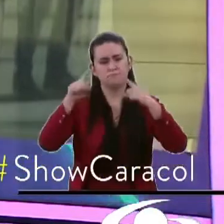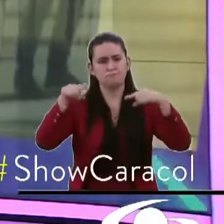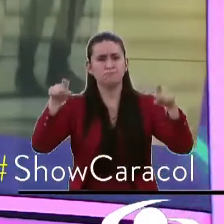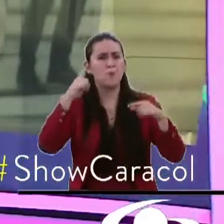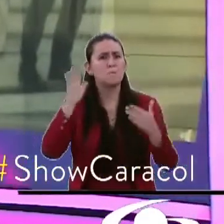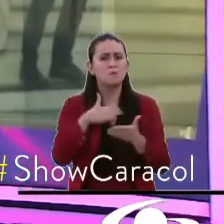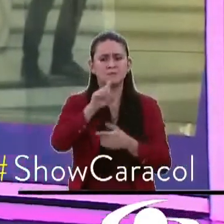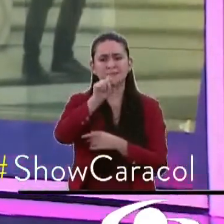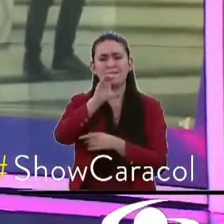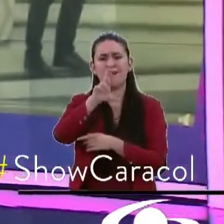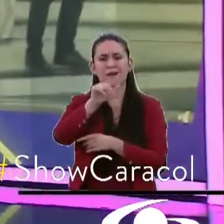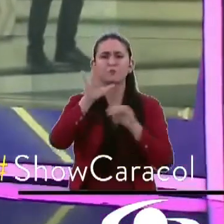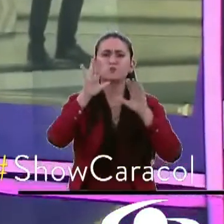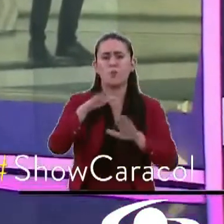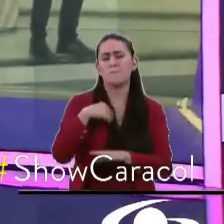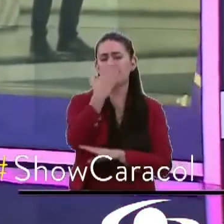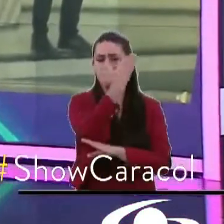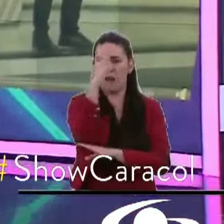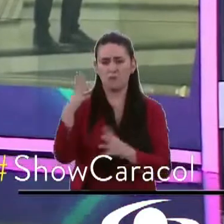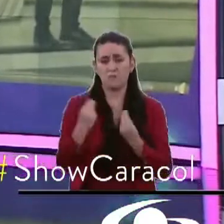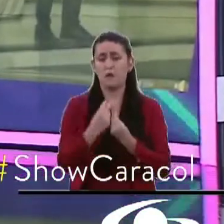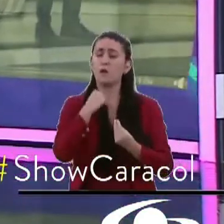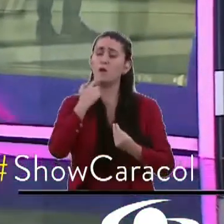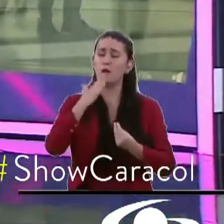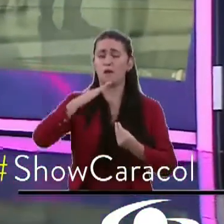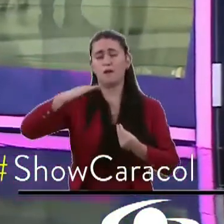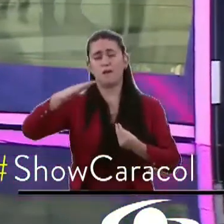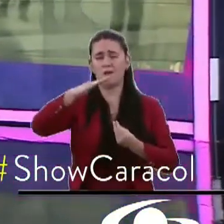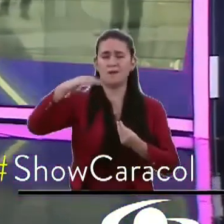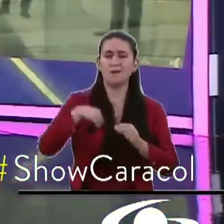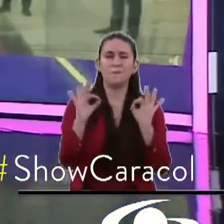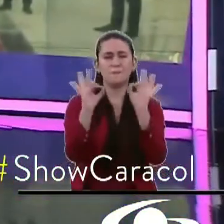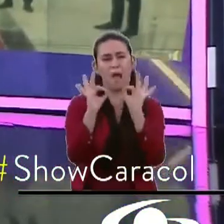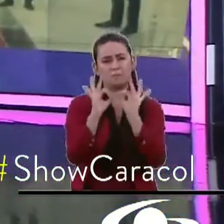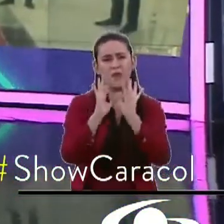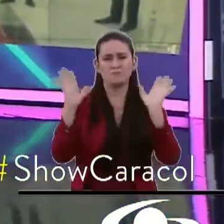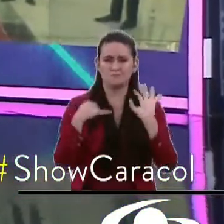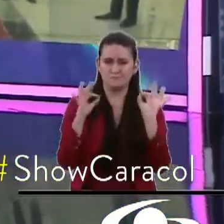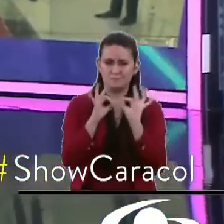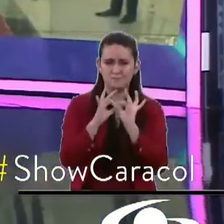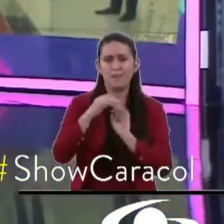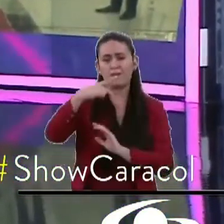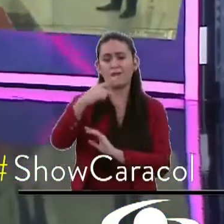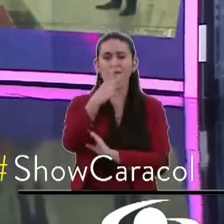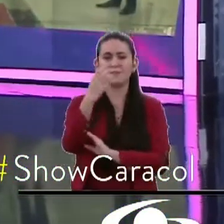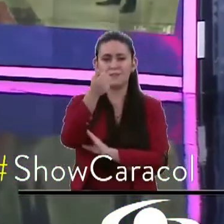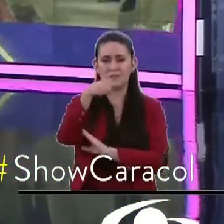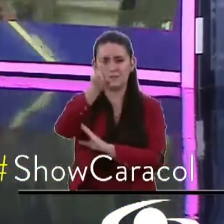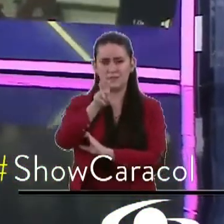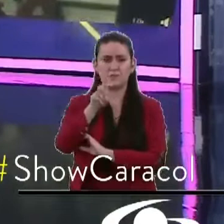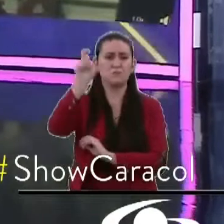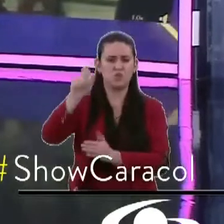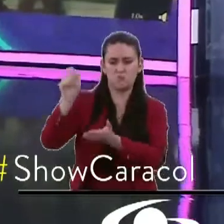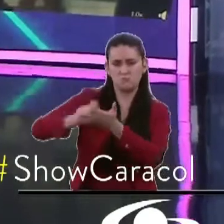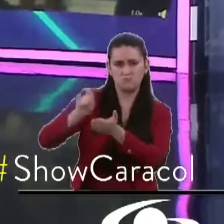ofrecido por la Orquesta de Cámara de Barranquilla y el Coro Lírica José, interpretando la Misa de Coronación K317, escrita por Wolfgang